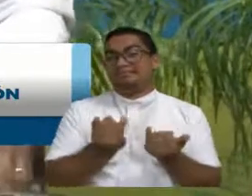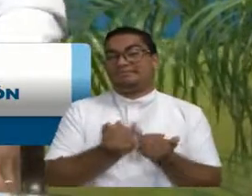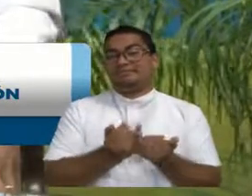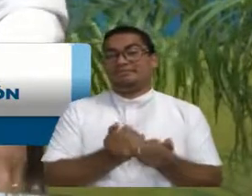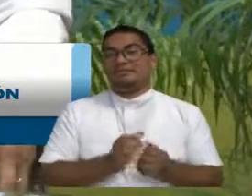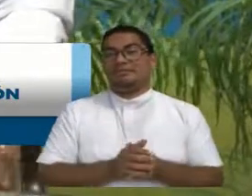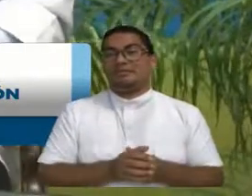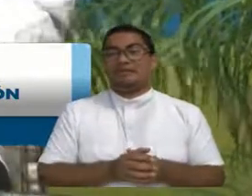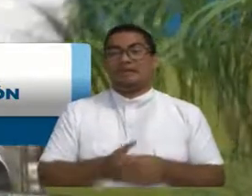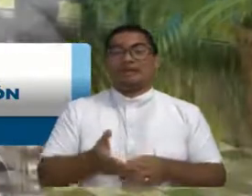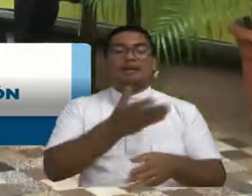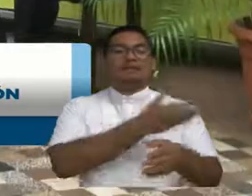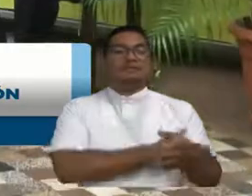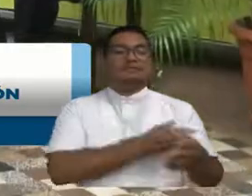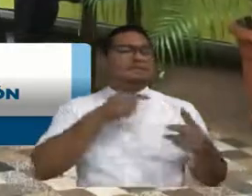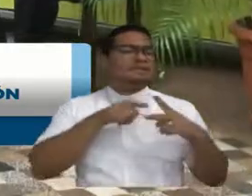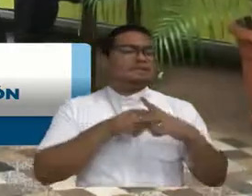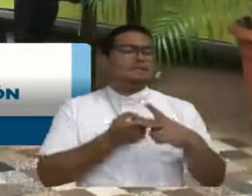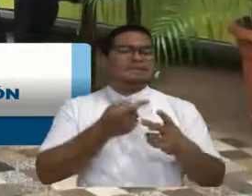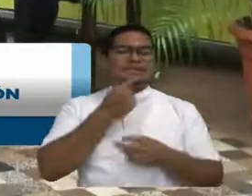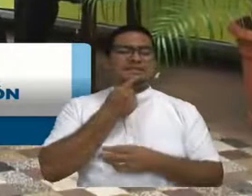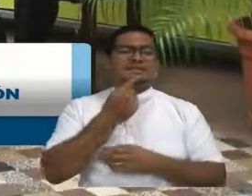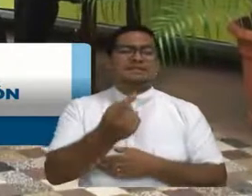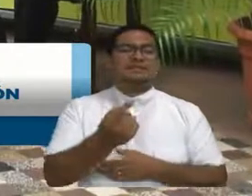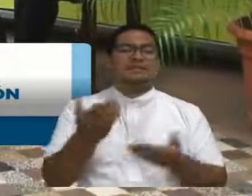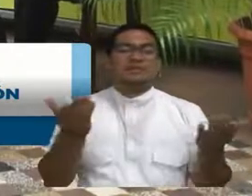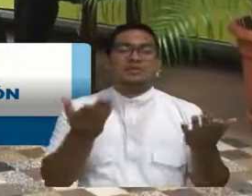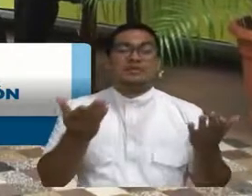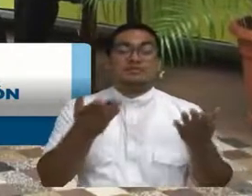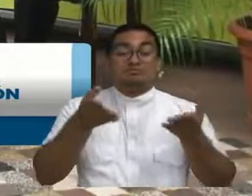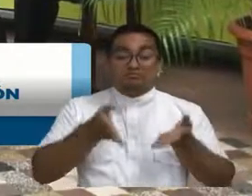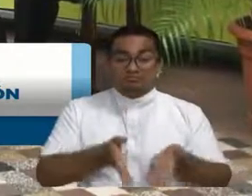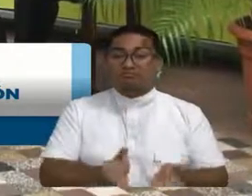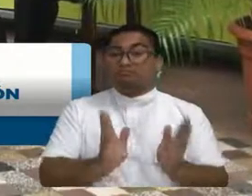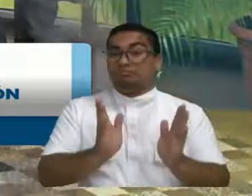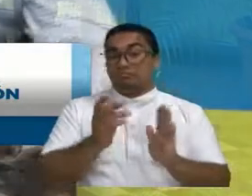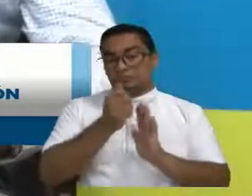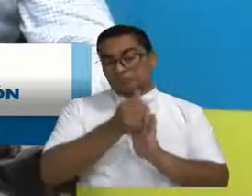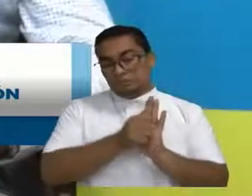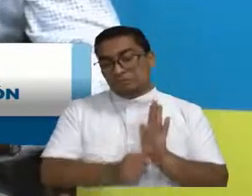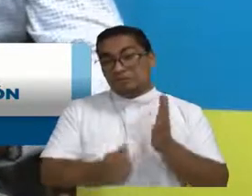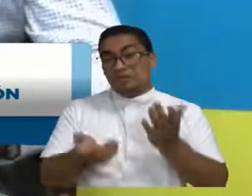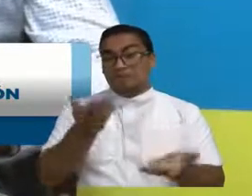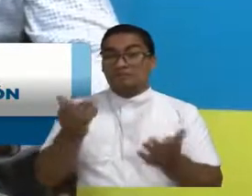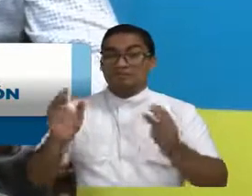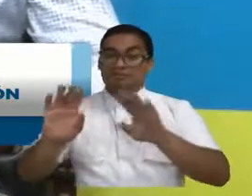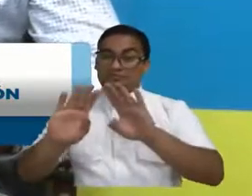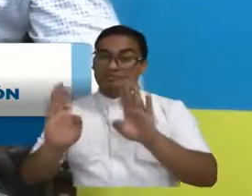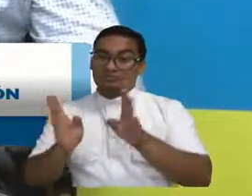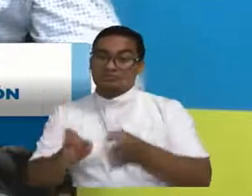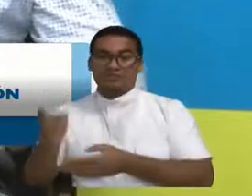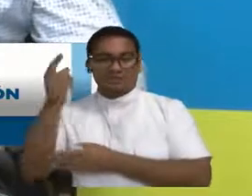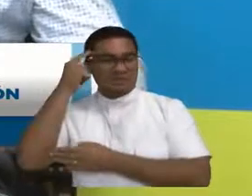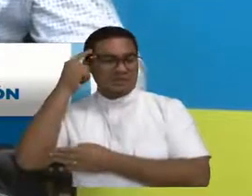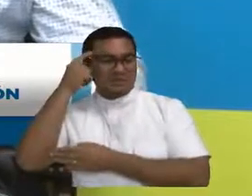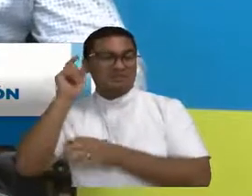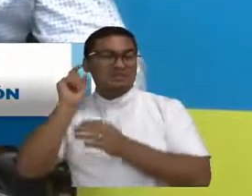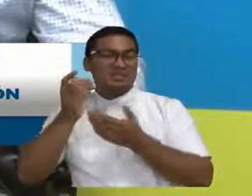Yo decía al inicio, doctor, de que esta depresión posparto puede llevar incluso a la mujer a tener pensamientos de